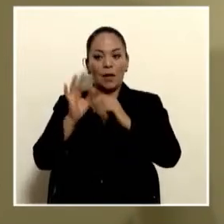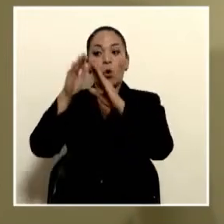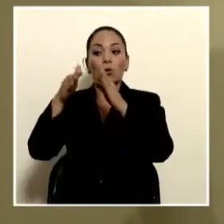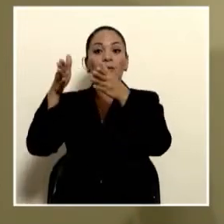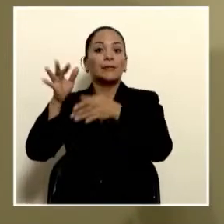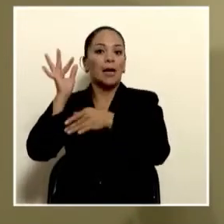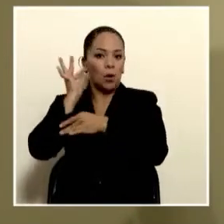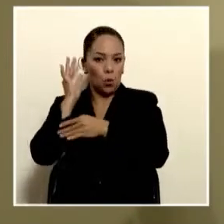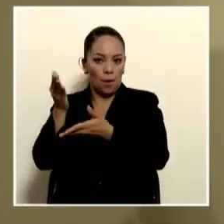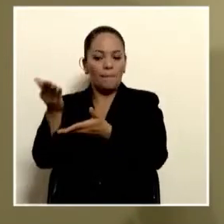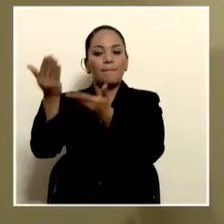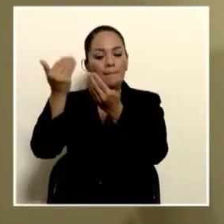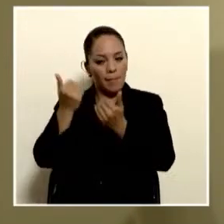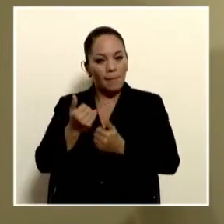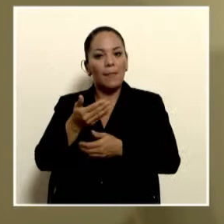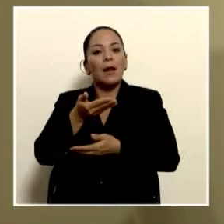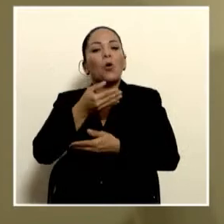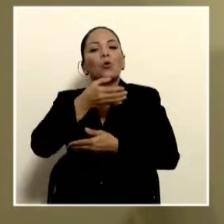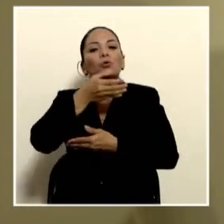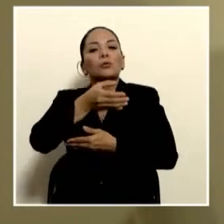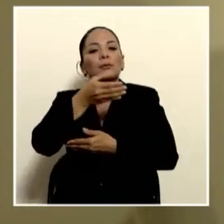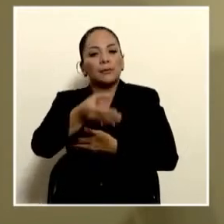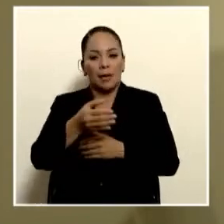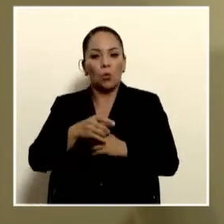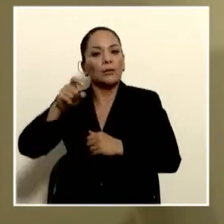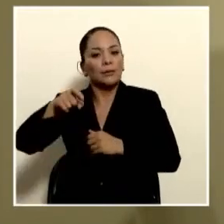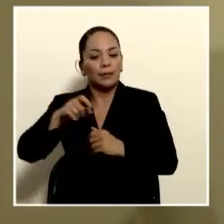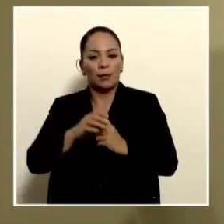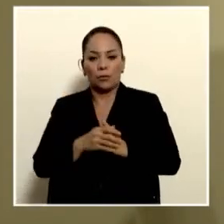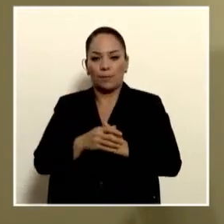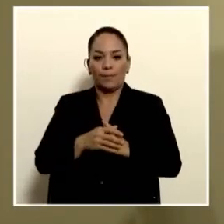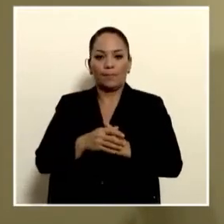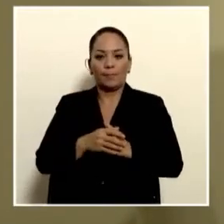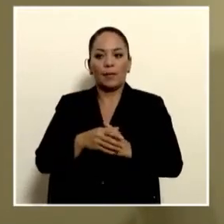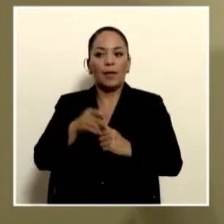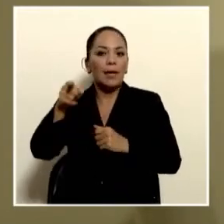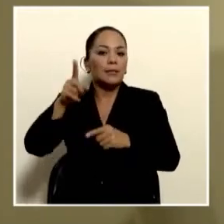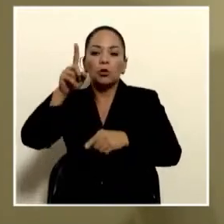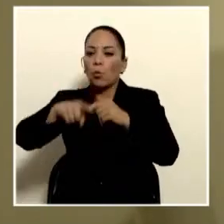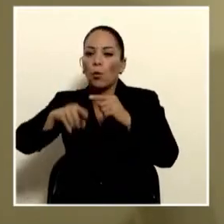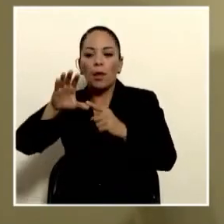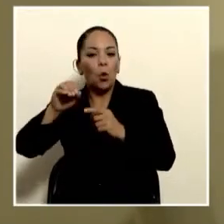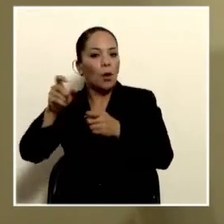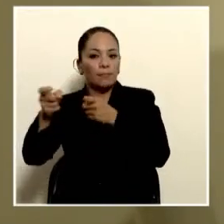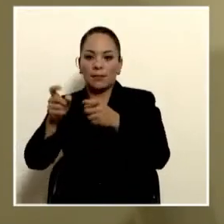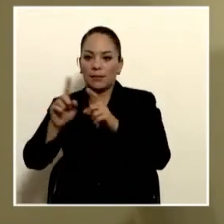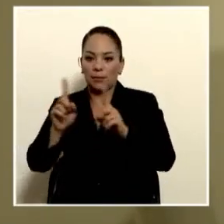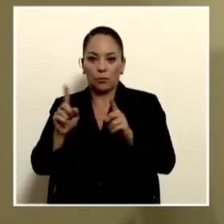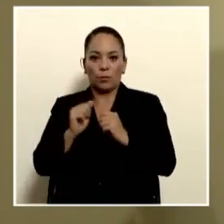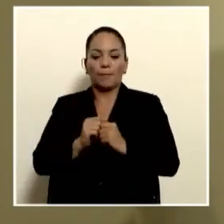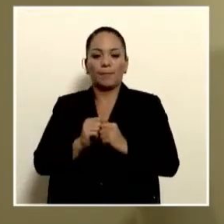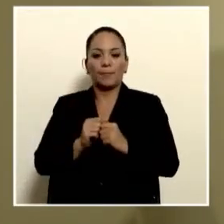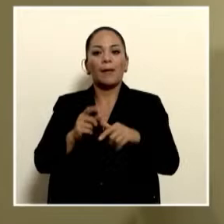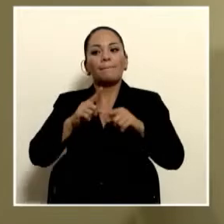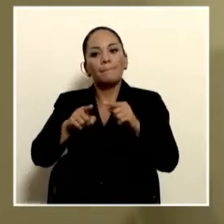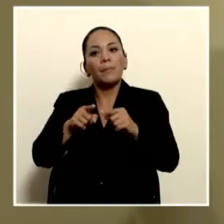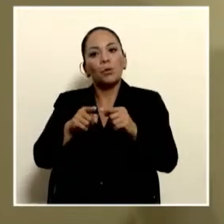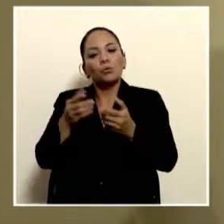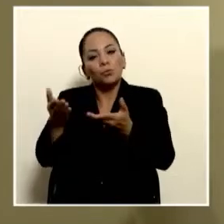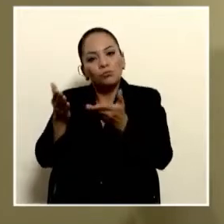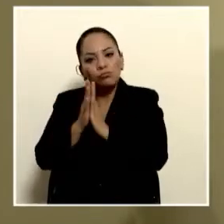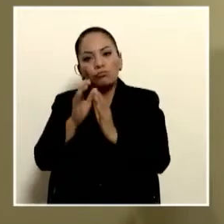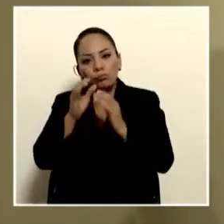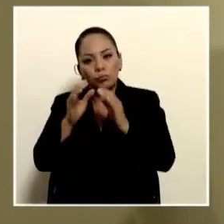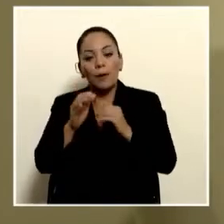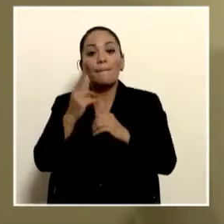el consejo necesario, a pesar de que ella no debe ni puede coadministrar, para que la negociación no